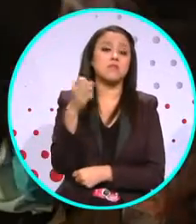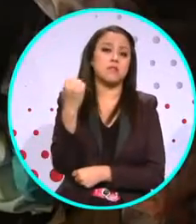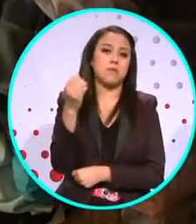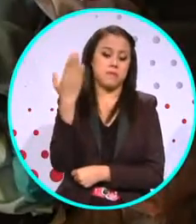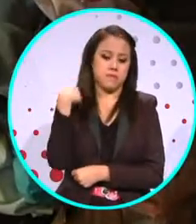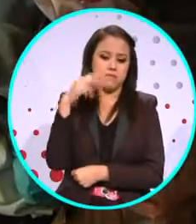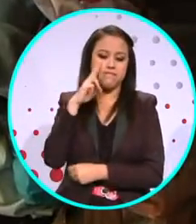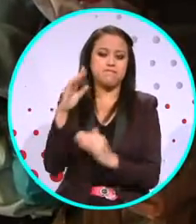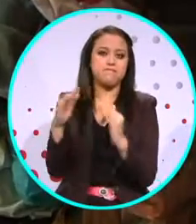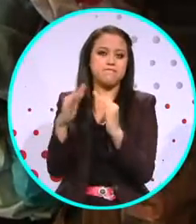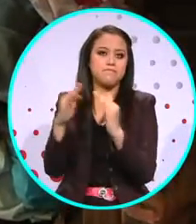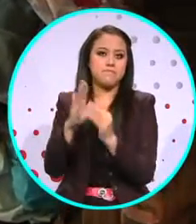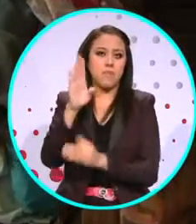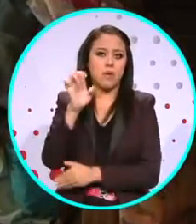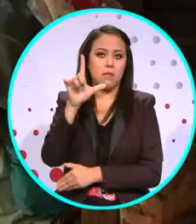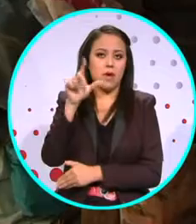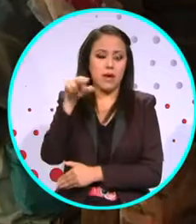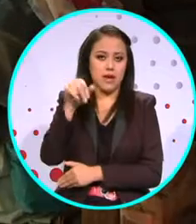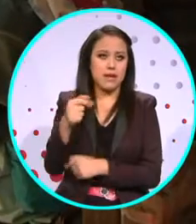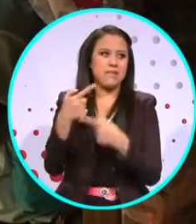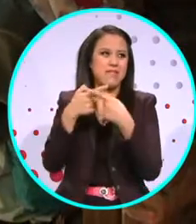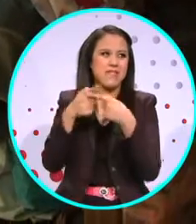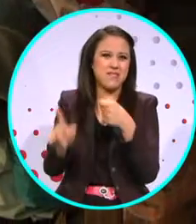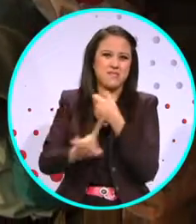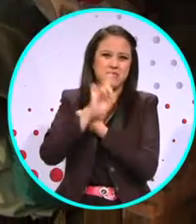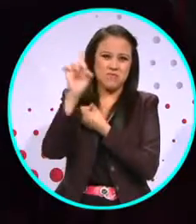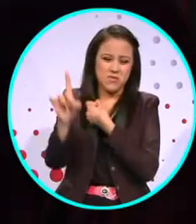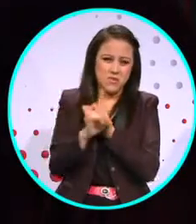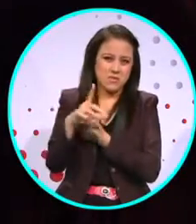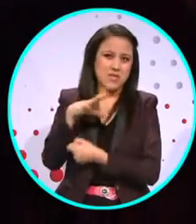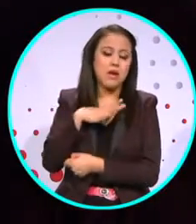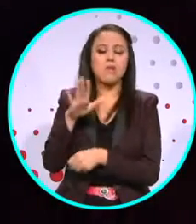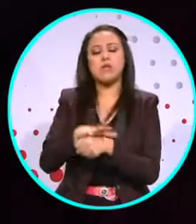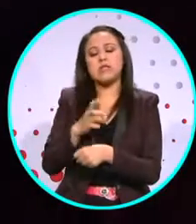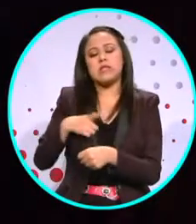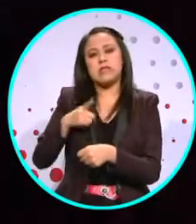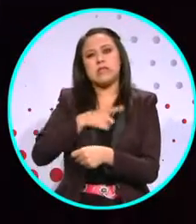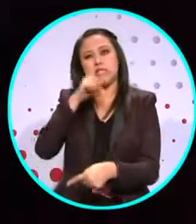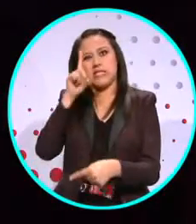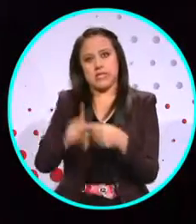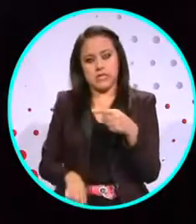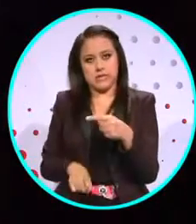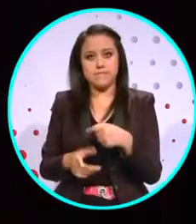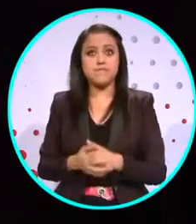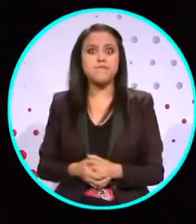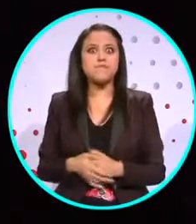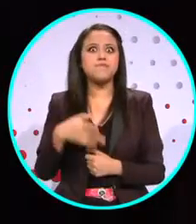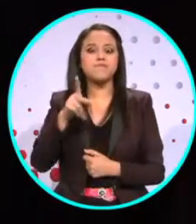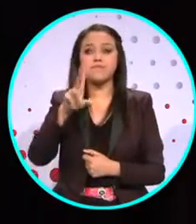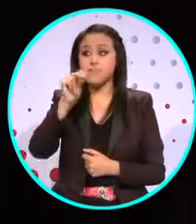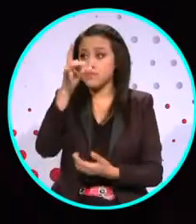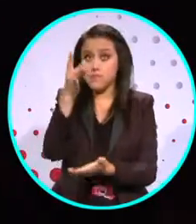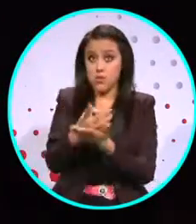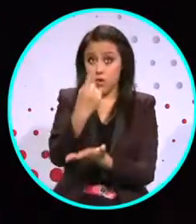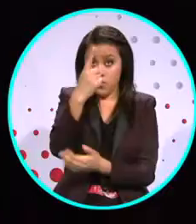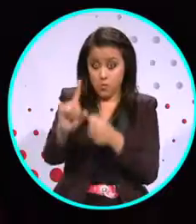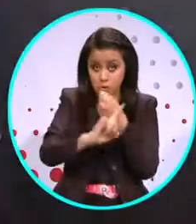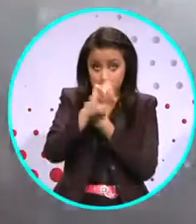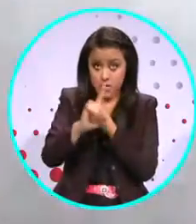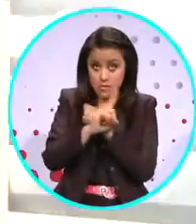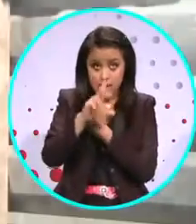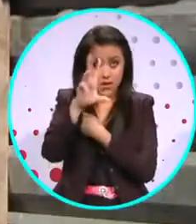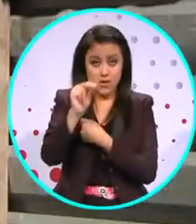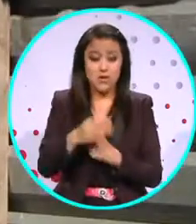de la señora Belén sufrió grandes afectaciones, por lo que tuvo que ser demolida. Sin embargo, ese no es el único problema que la